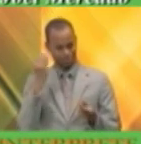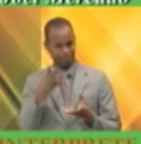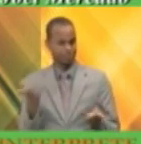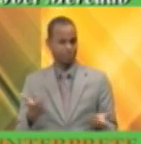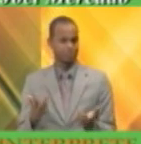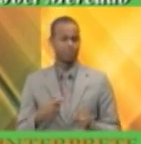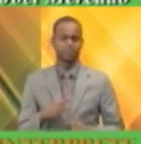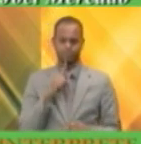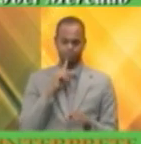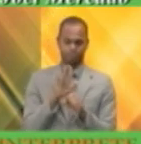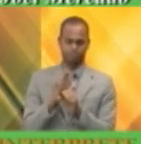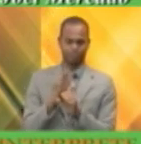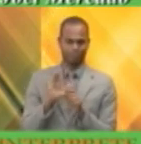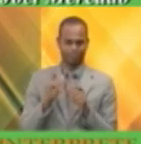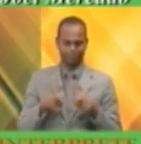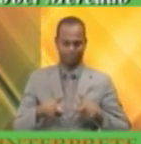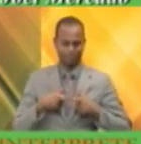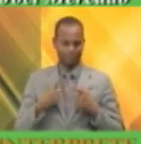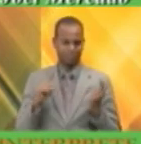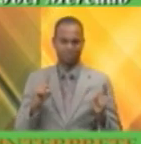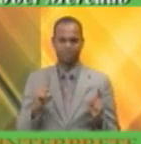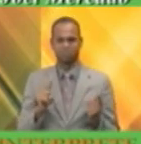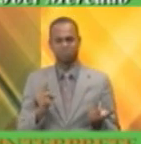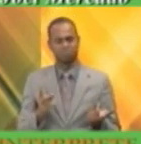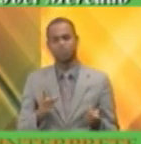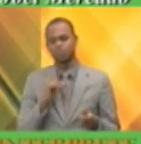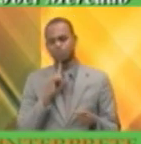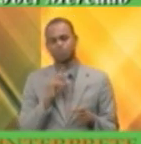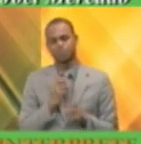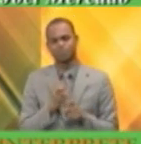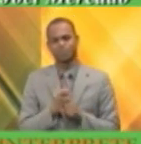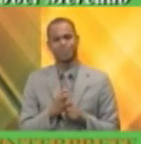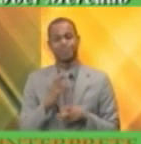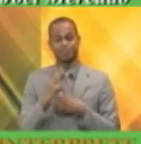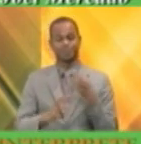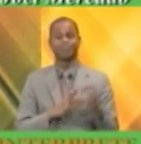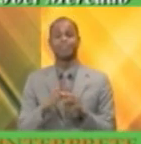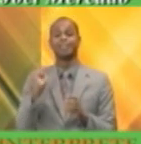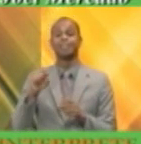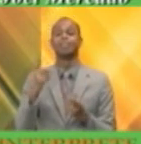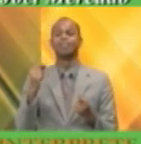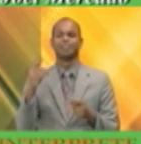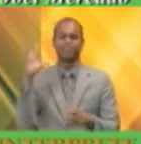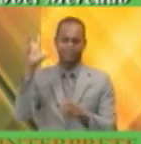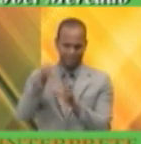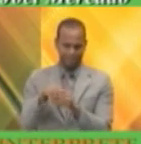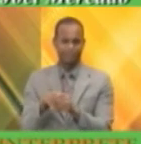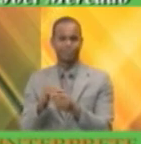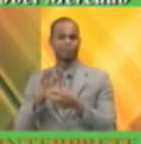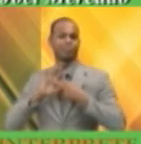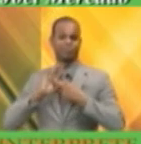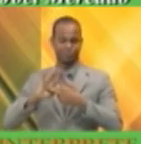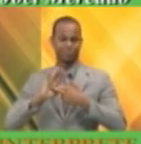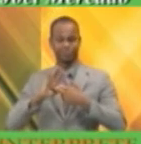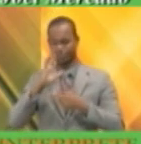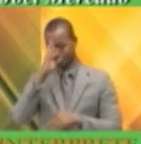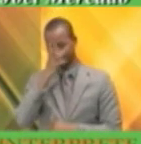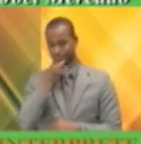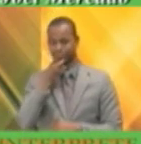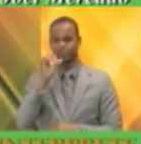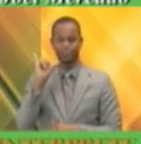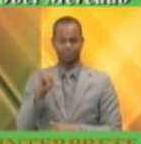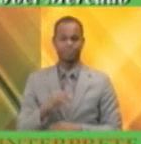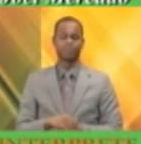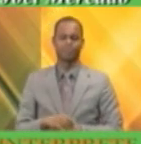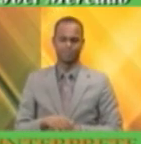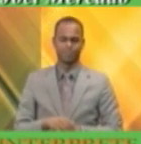que prometemos medallas, porque son unos juegos muy difíciles. No nos prometan nada, lo que tienen que prometernos es estar presente. Exactamente. Eso es lo que nosotros tenemos. Pero